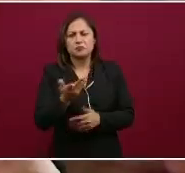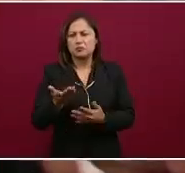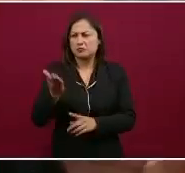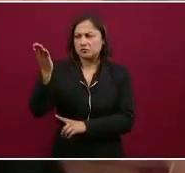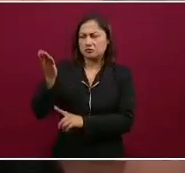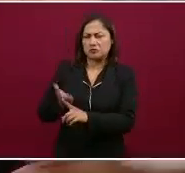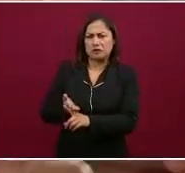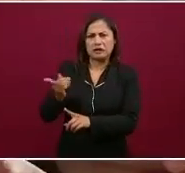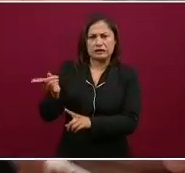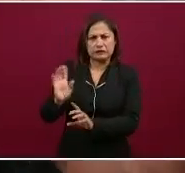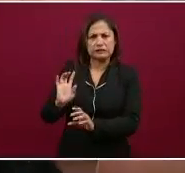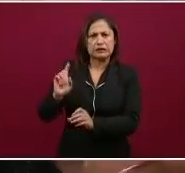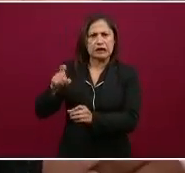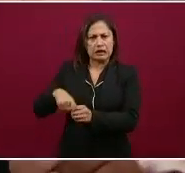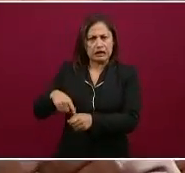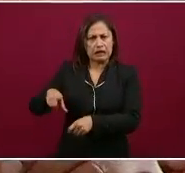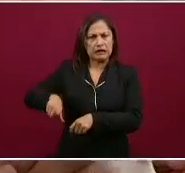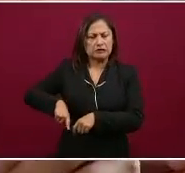en esta misma